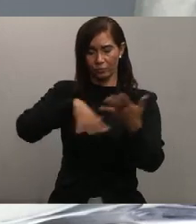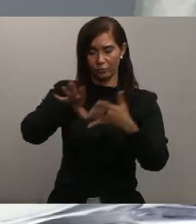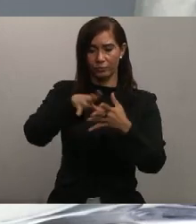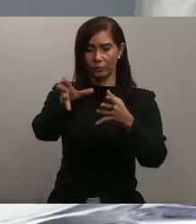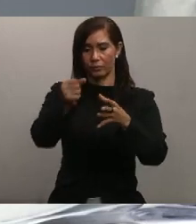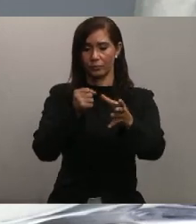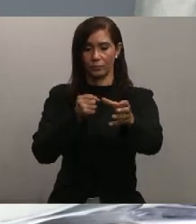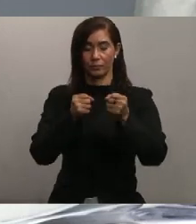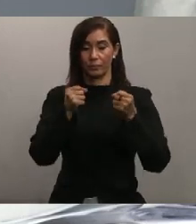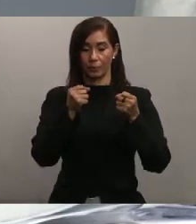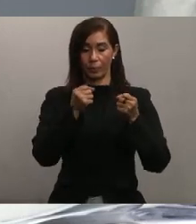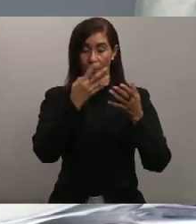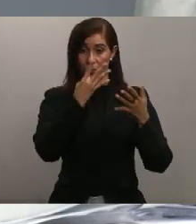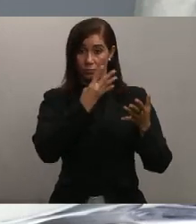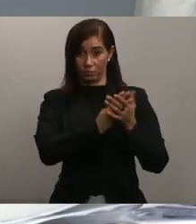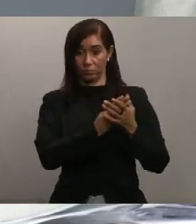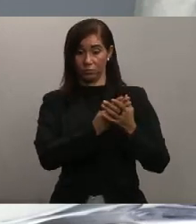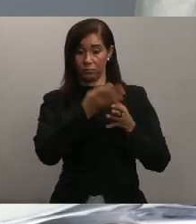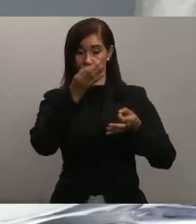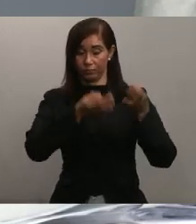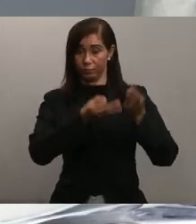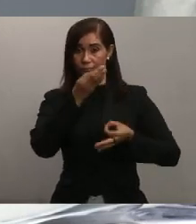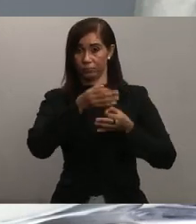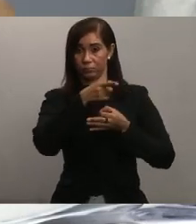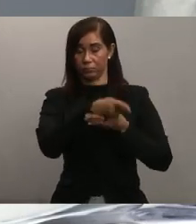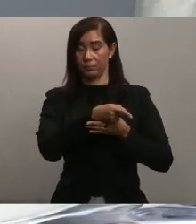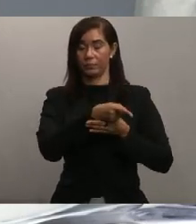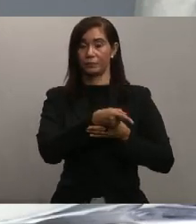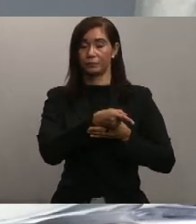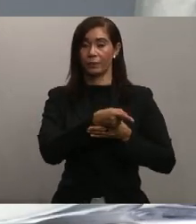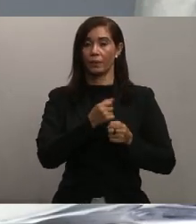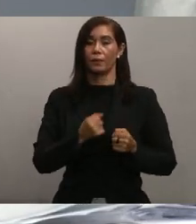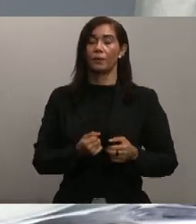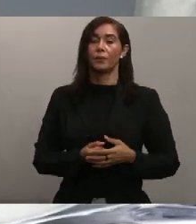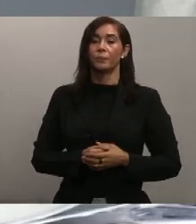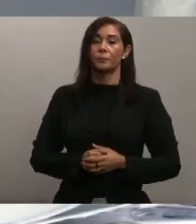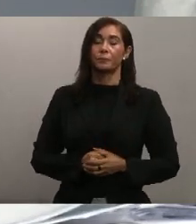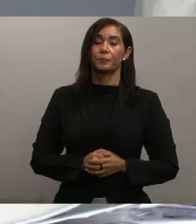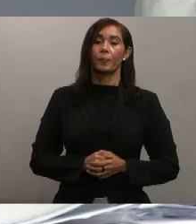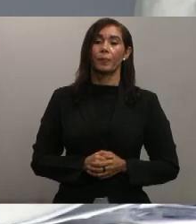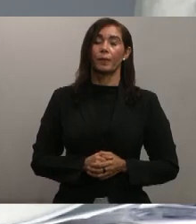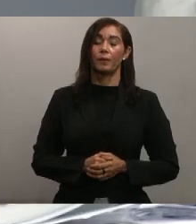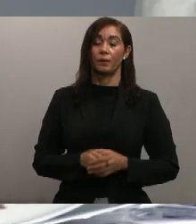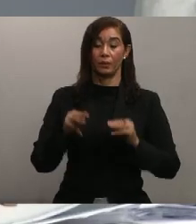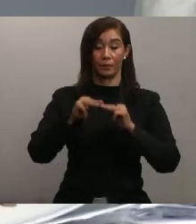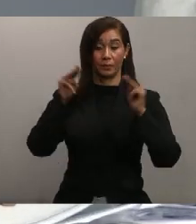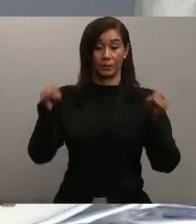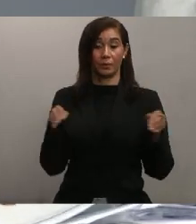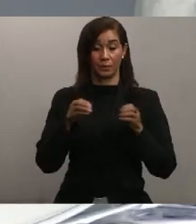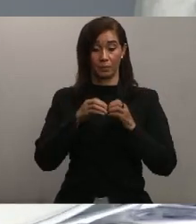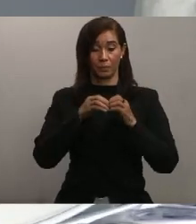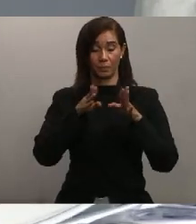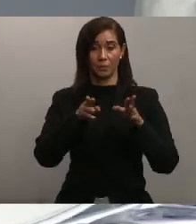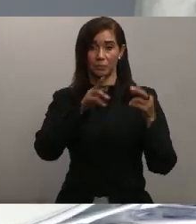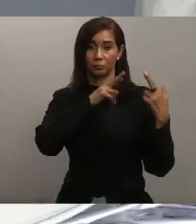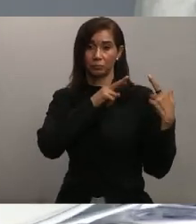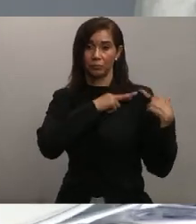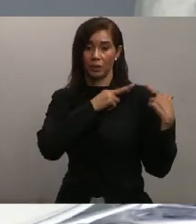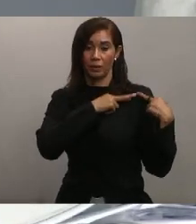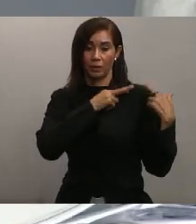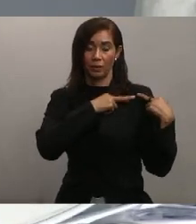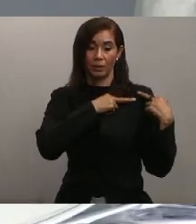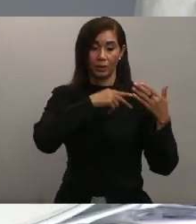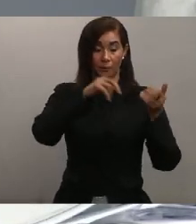proceso judicial ya en manos del Ministerio Público y el Ministerio Público pues será el responsable